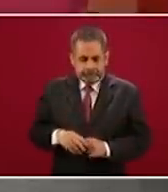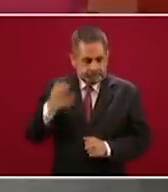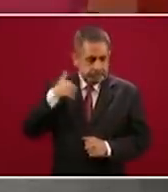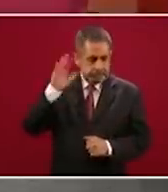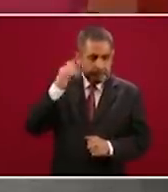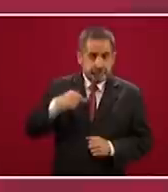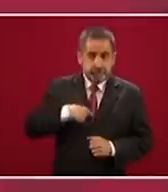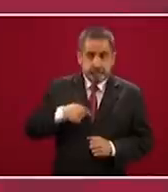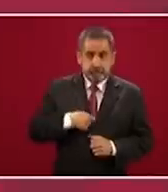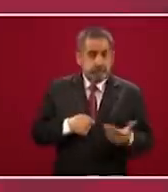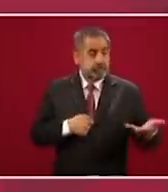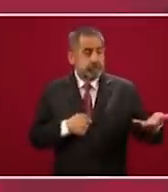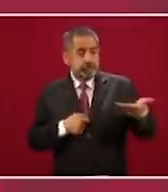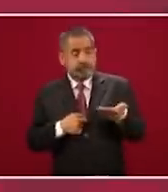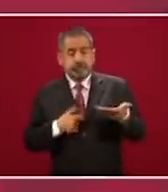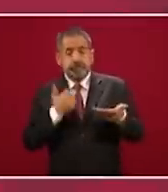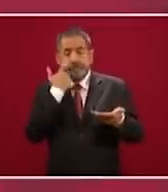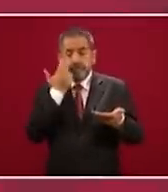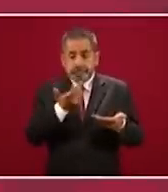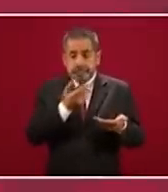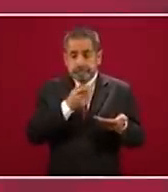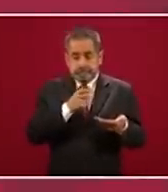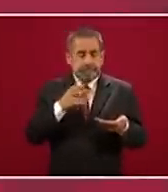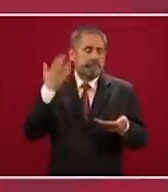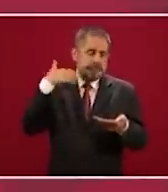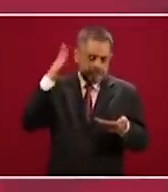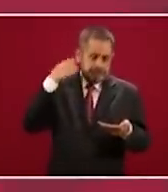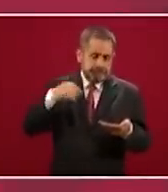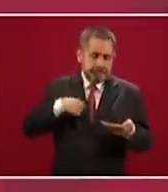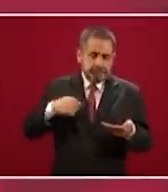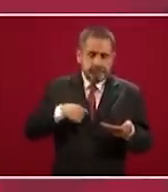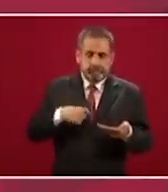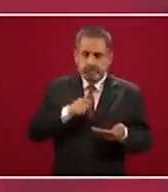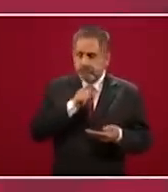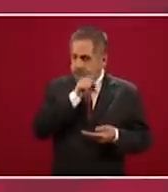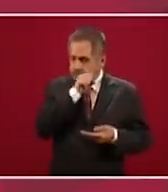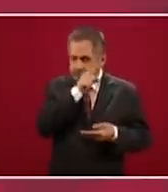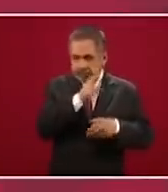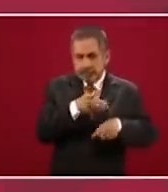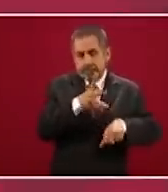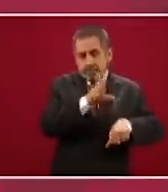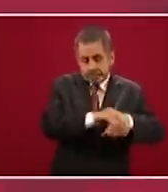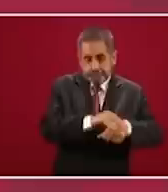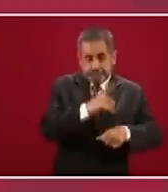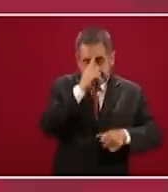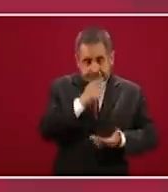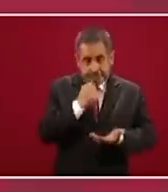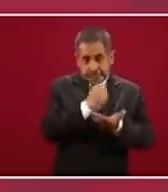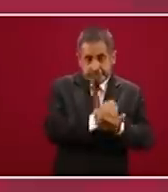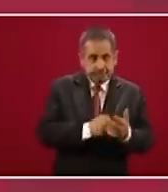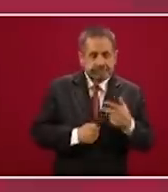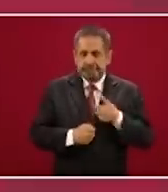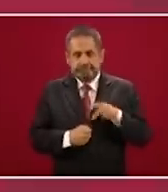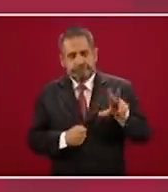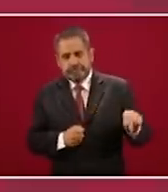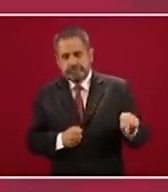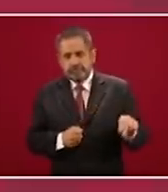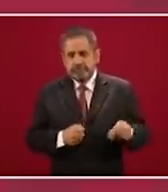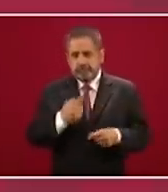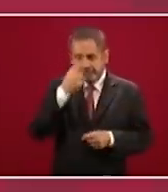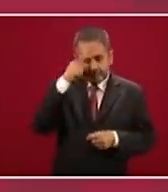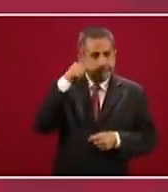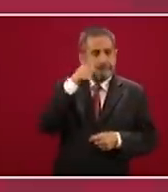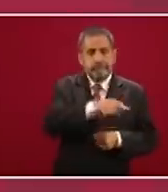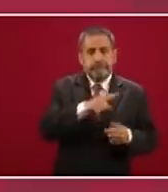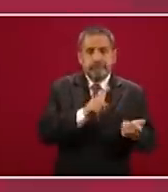me estaban proponiendo que diéramos un permiso para que una